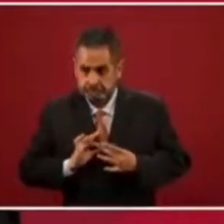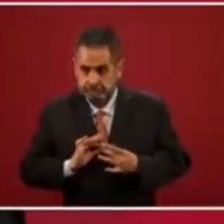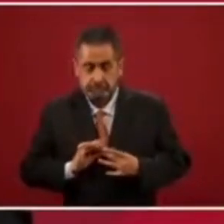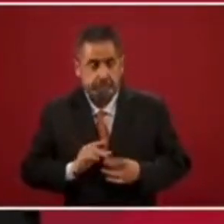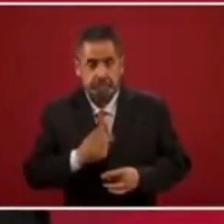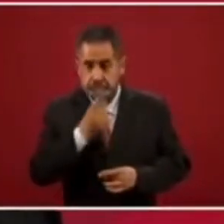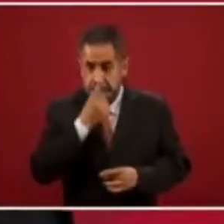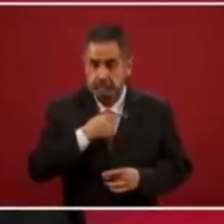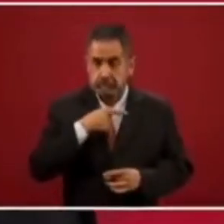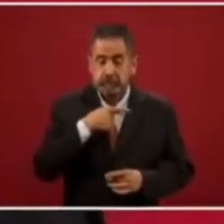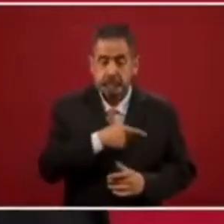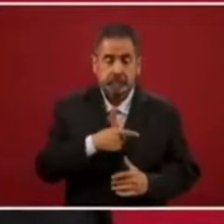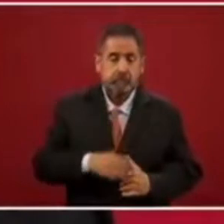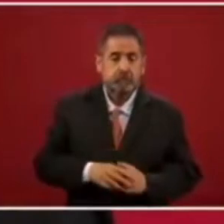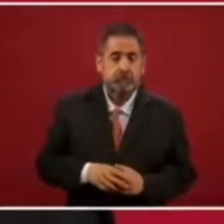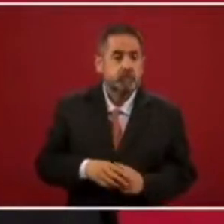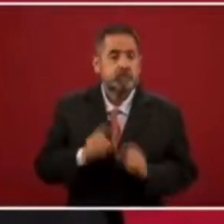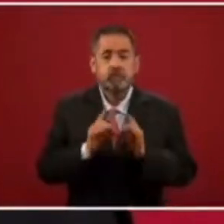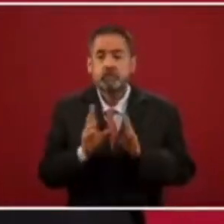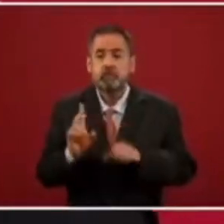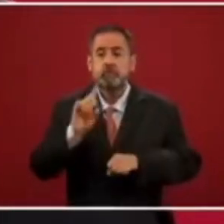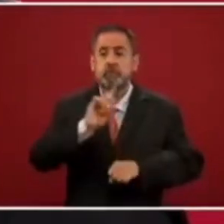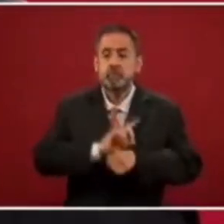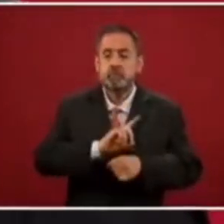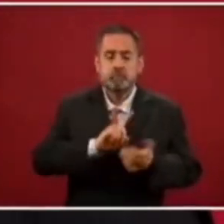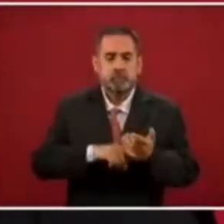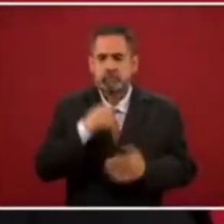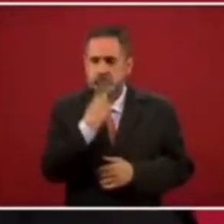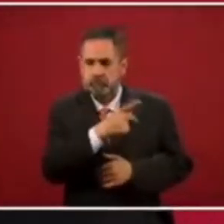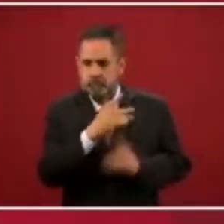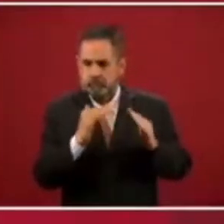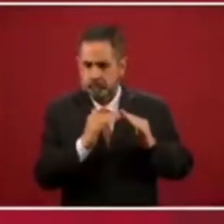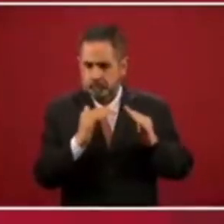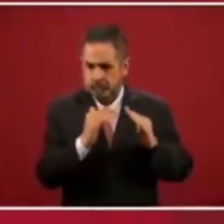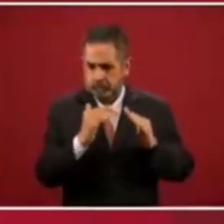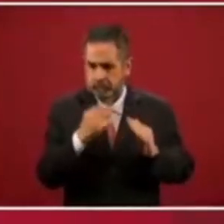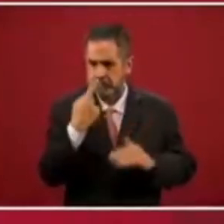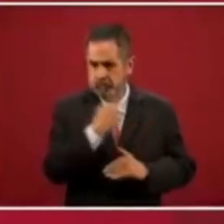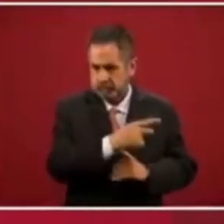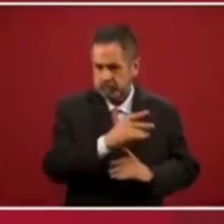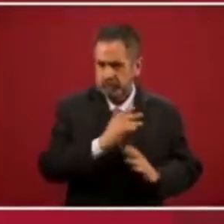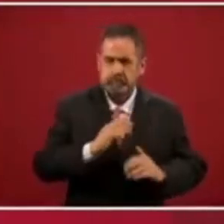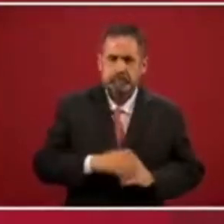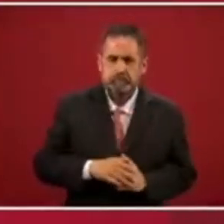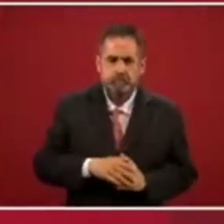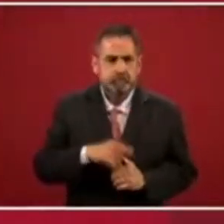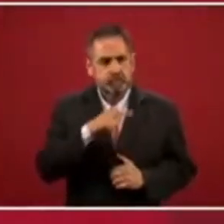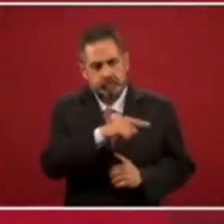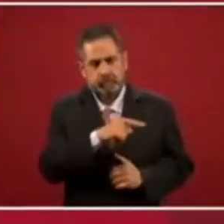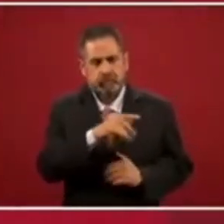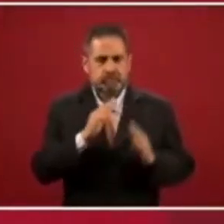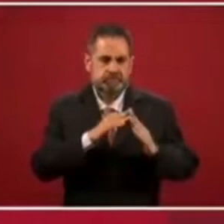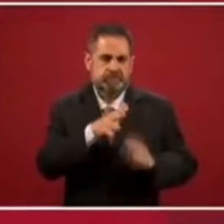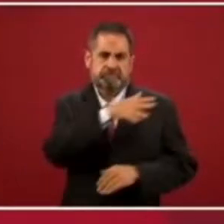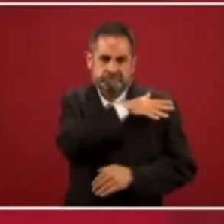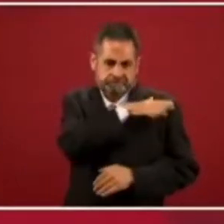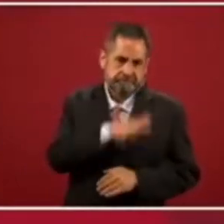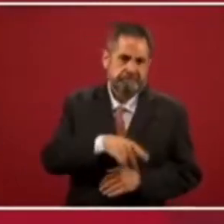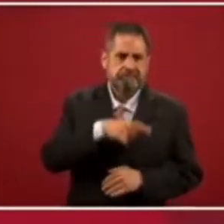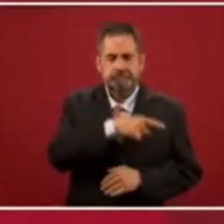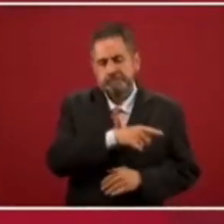contó que un día llegó a su casa, a la casa del general,